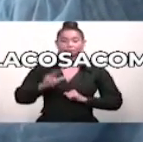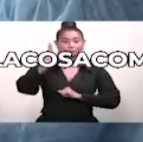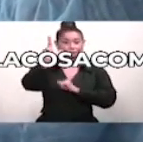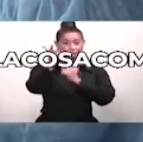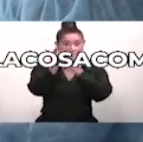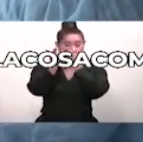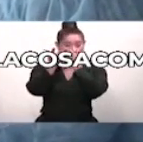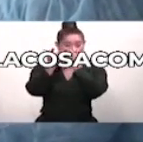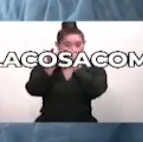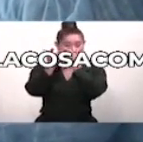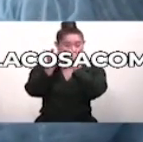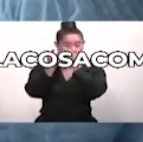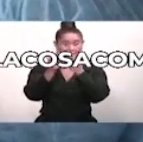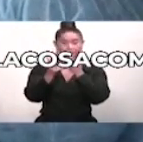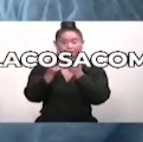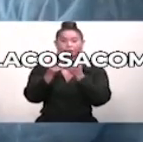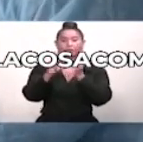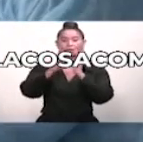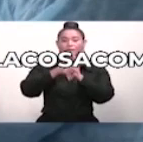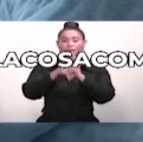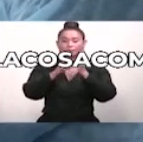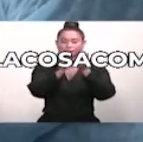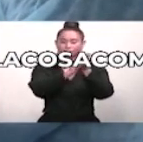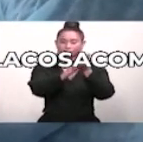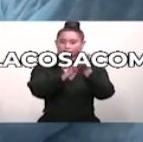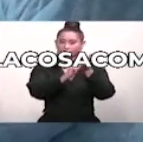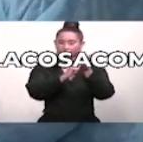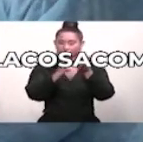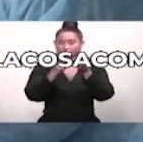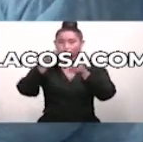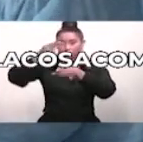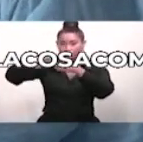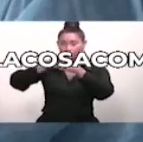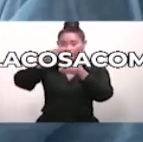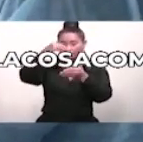Tercer paso, se procede al registro nominal.